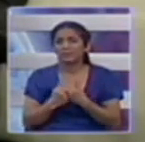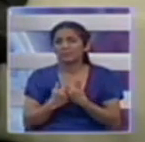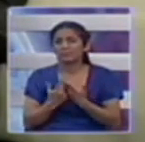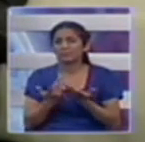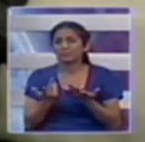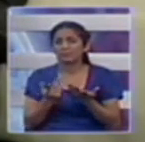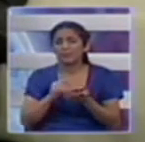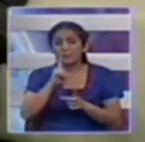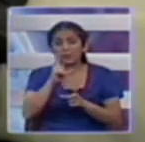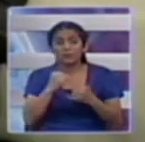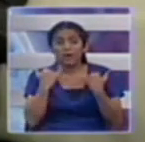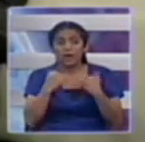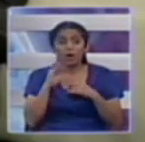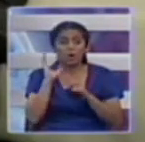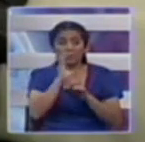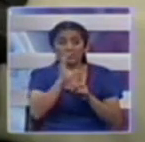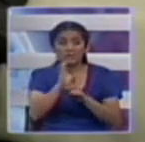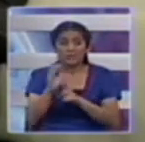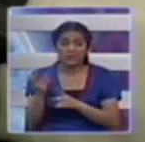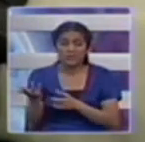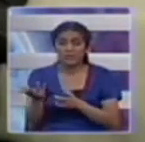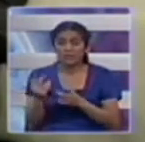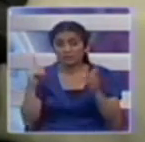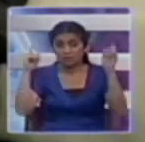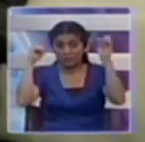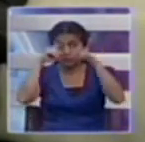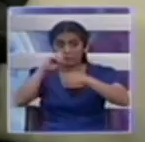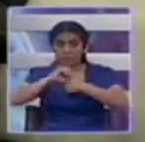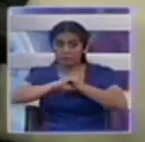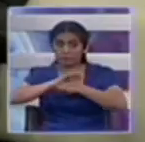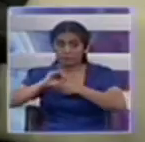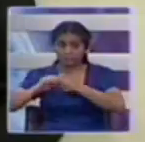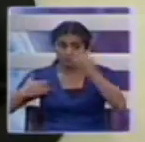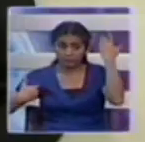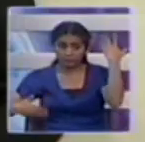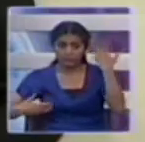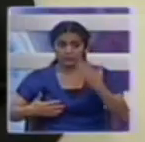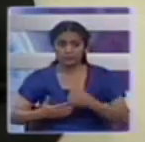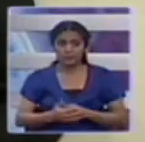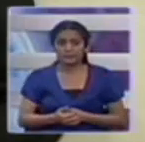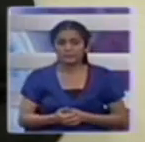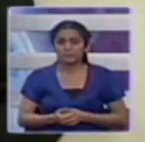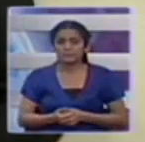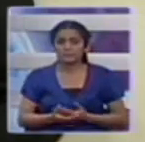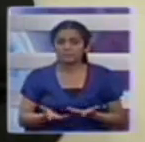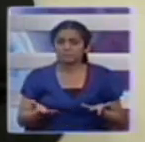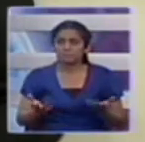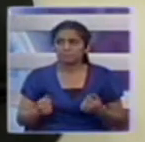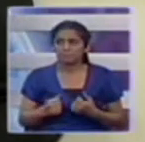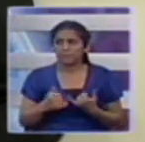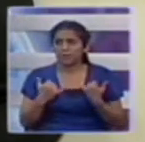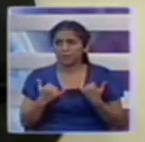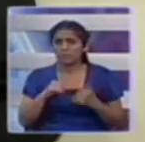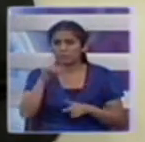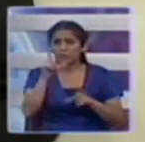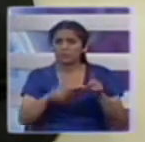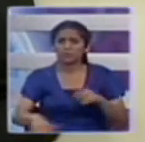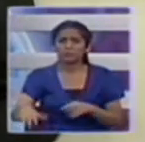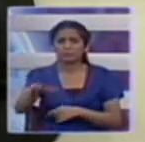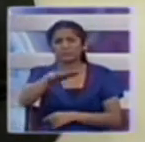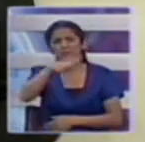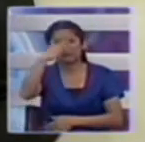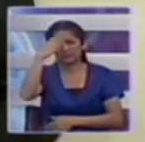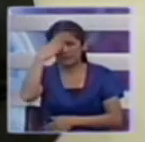está cobrando factura, como se dice comúnmente? Yo creo que el país entero reconoce la enorme obra y